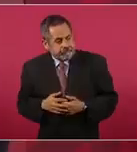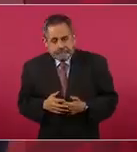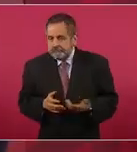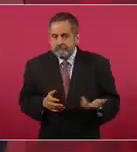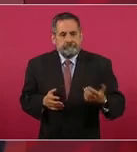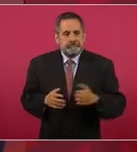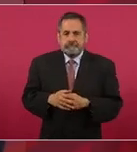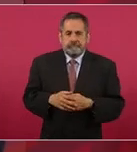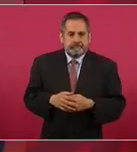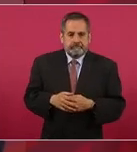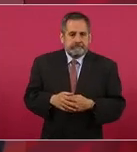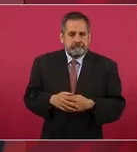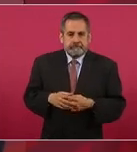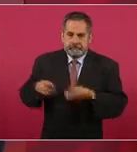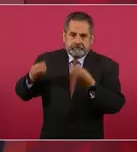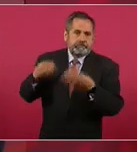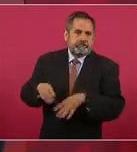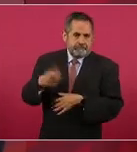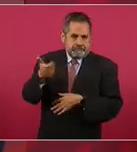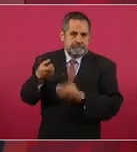el gasto que esto significa.